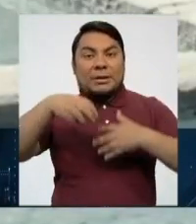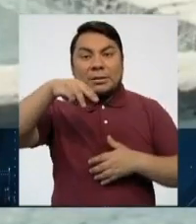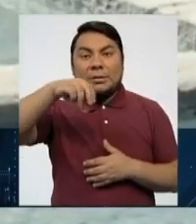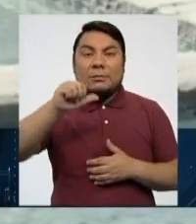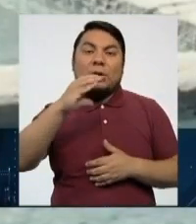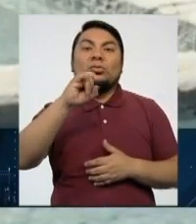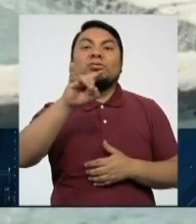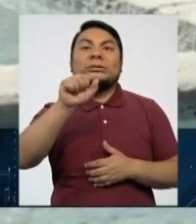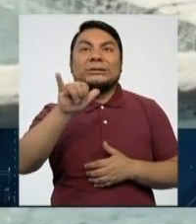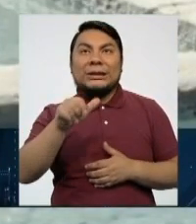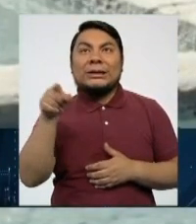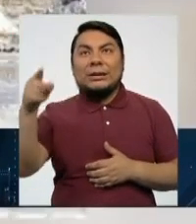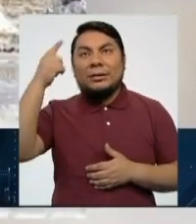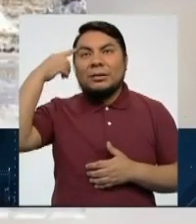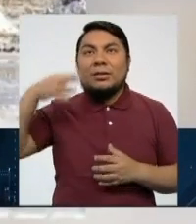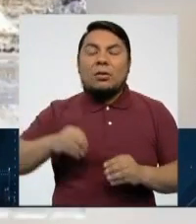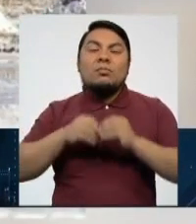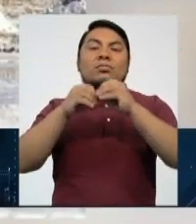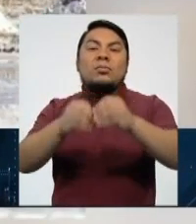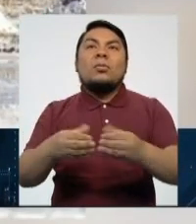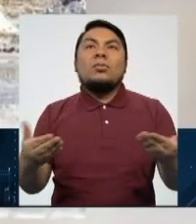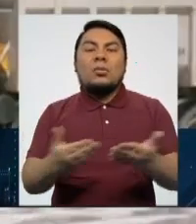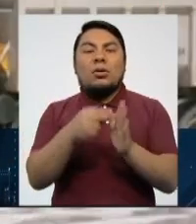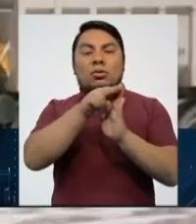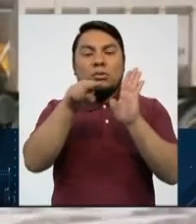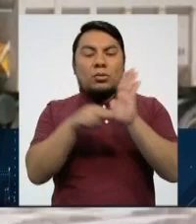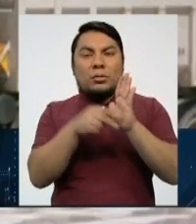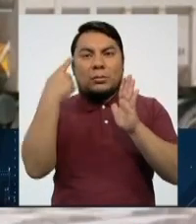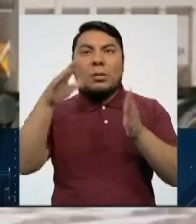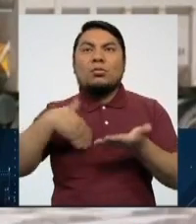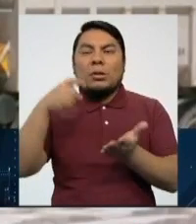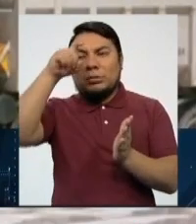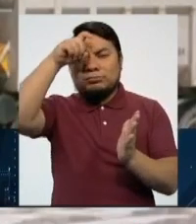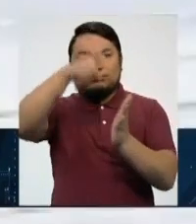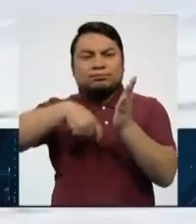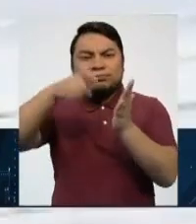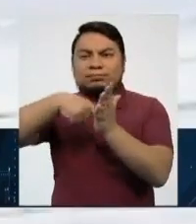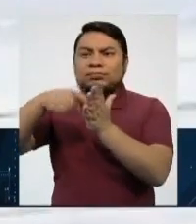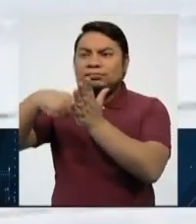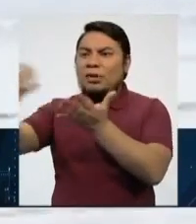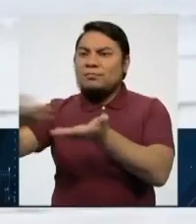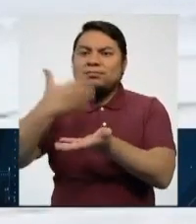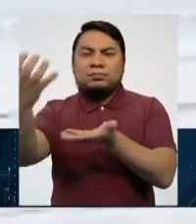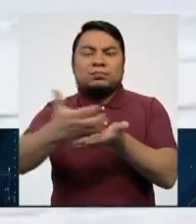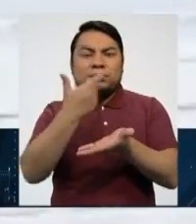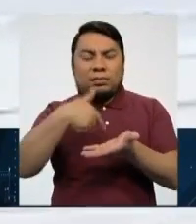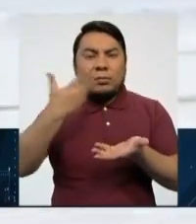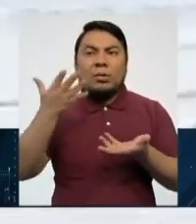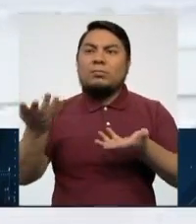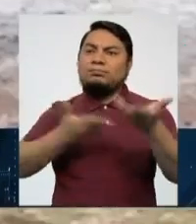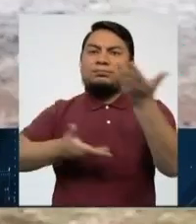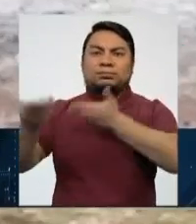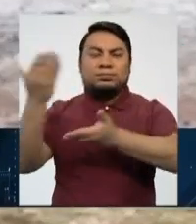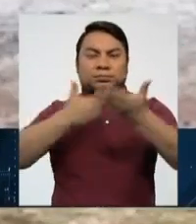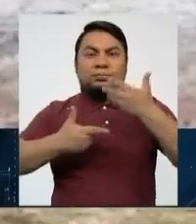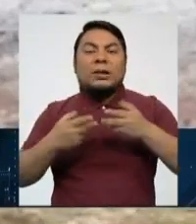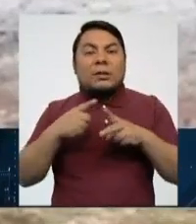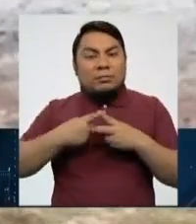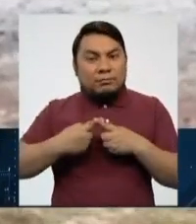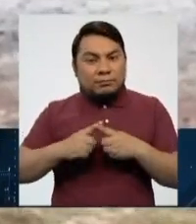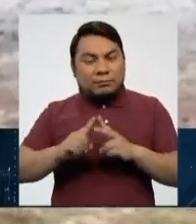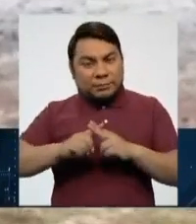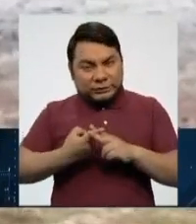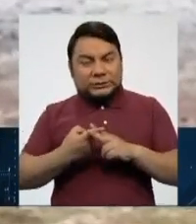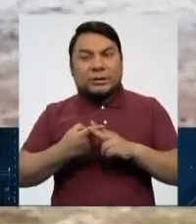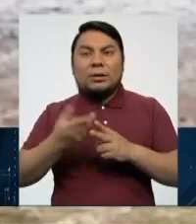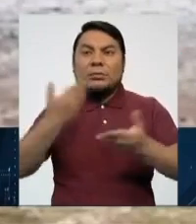Yellow Cake gestionará la implementación de una normativa para la explotación de diversos minerales radioactivos en el país y comenzar su producción